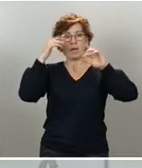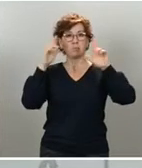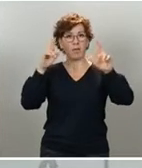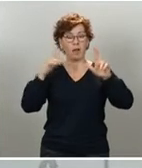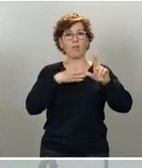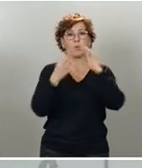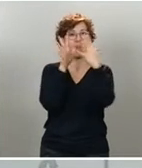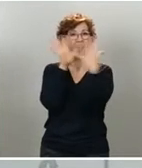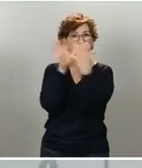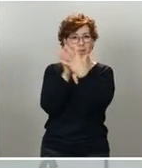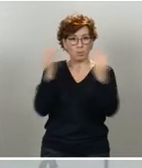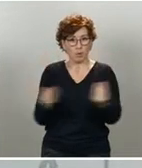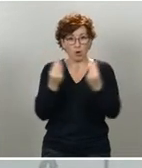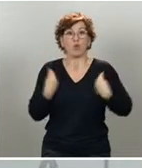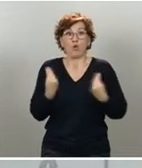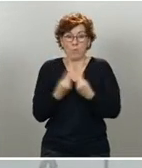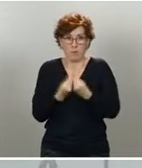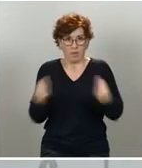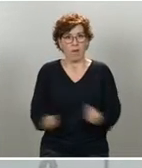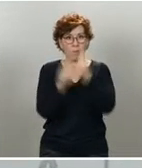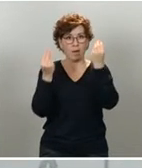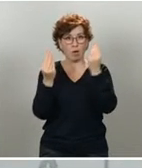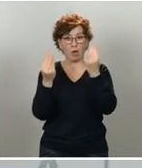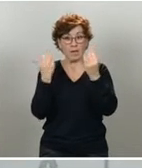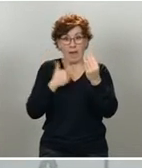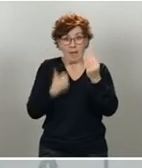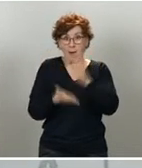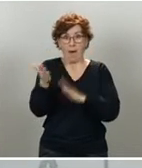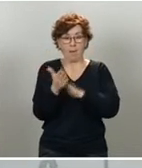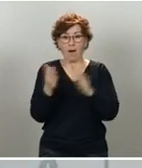mejor convivencia. Ya estamos parando unidos al virus. Ahora toca